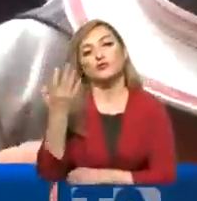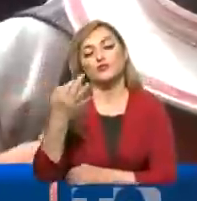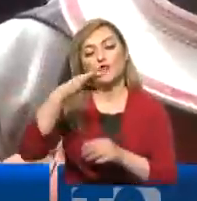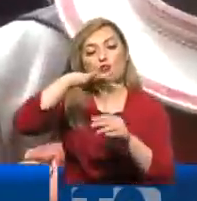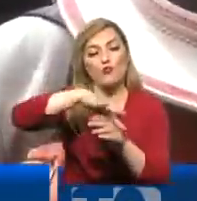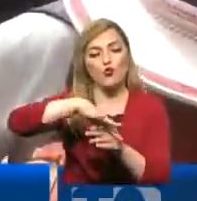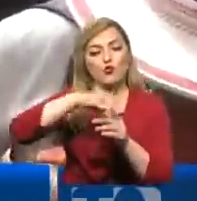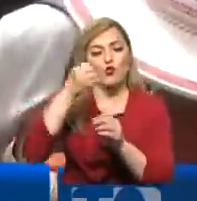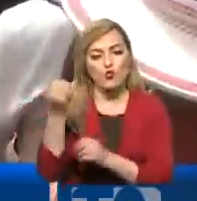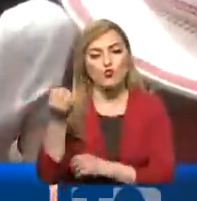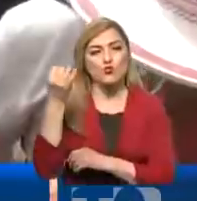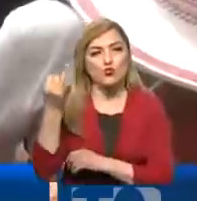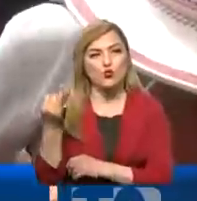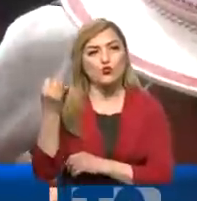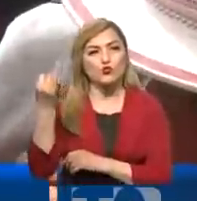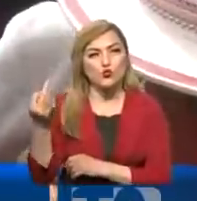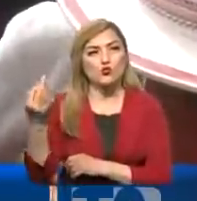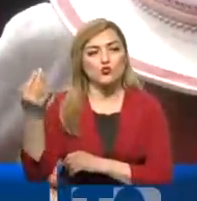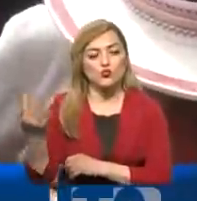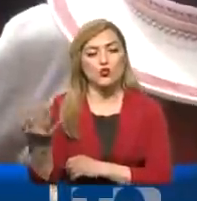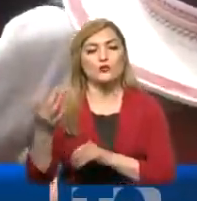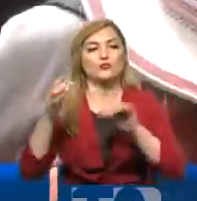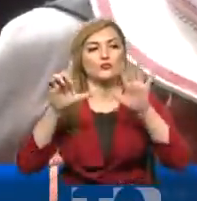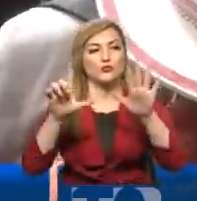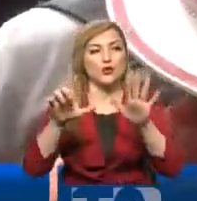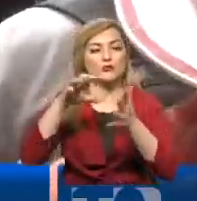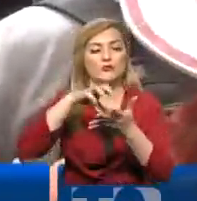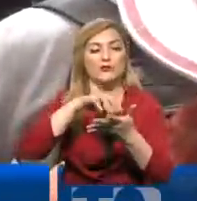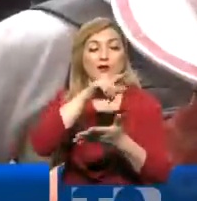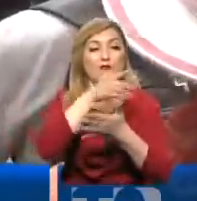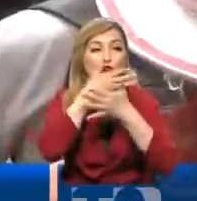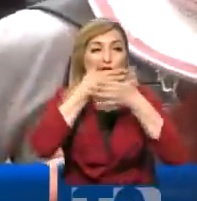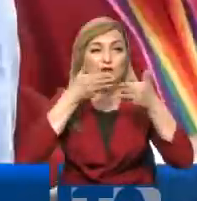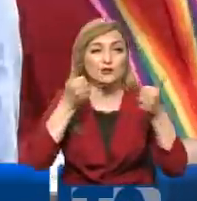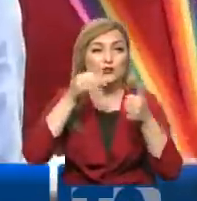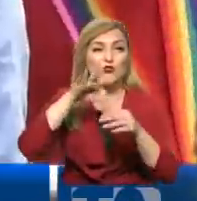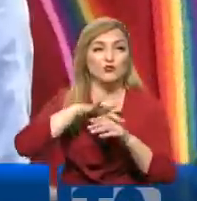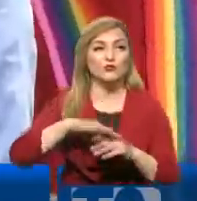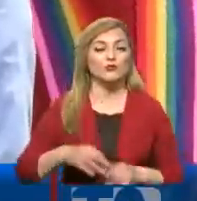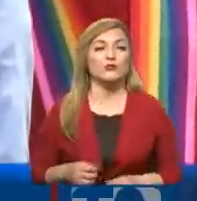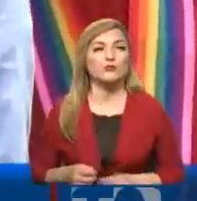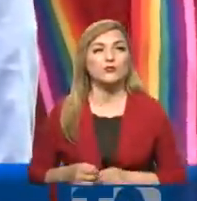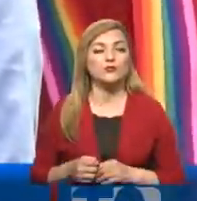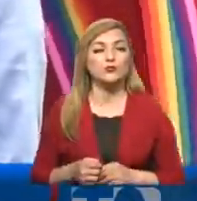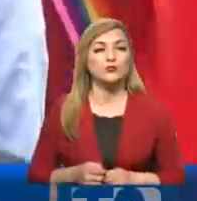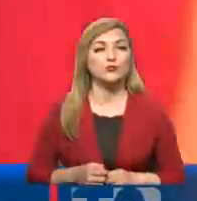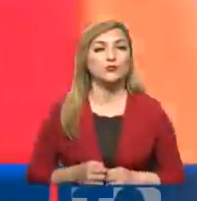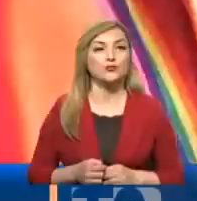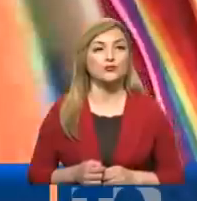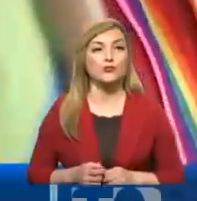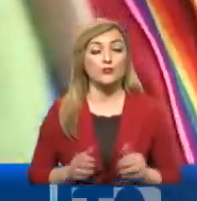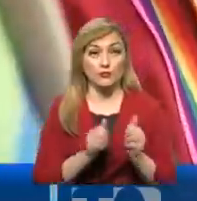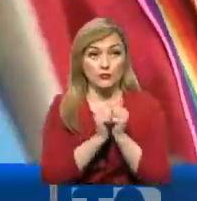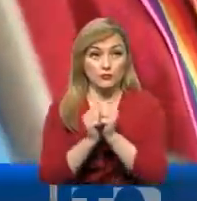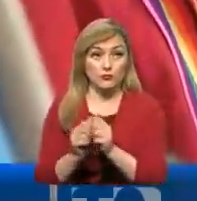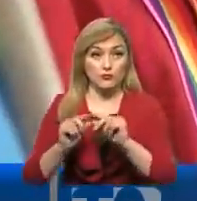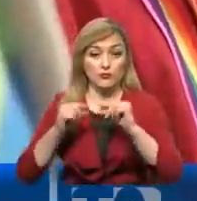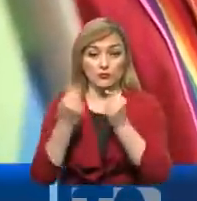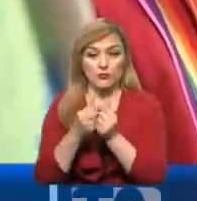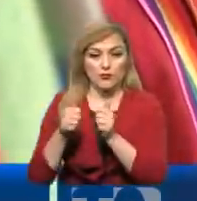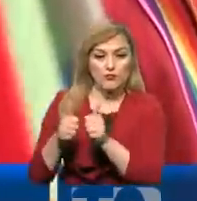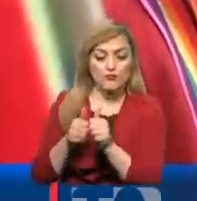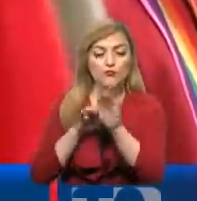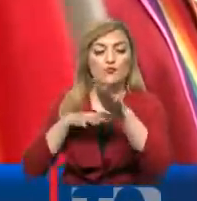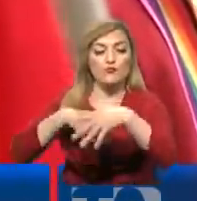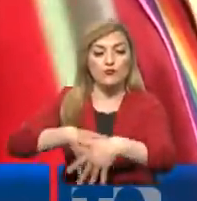en donde él considera se ha cometido un fraude electoral en su contra. Yacu Pérez, junto a un buen grupo de seguidores